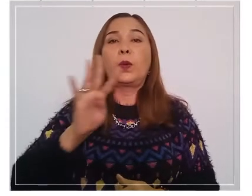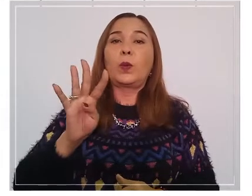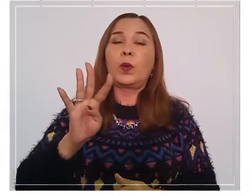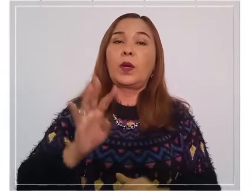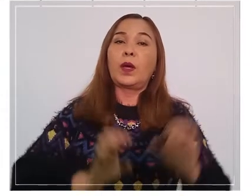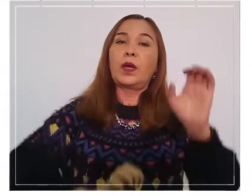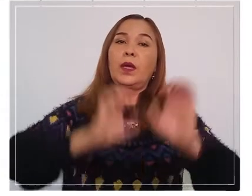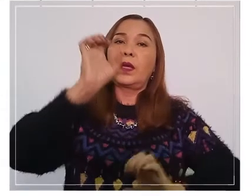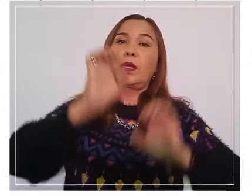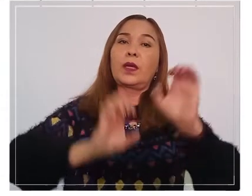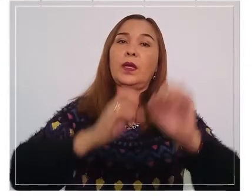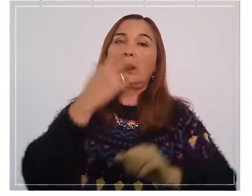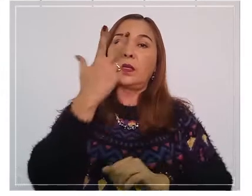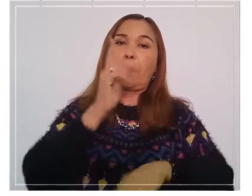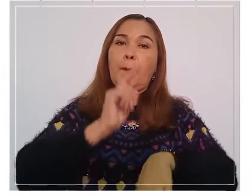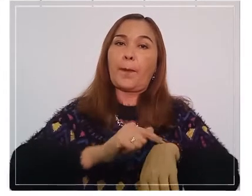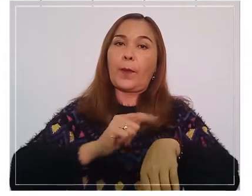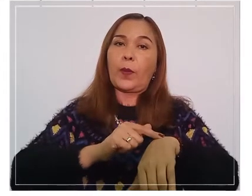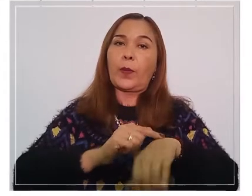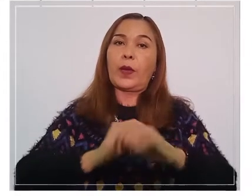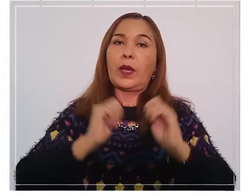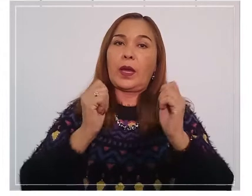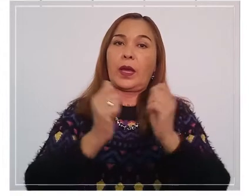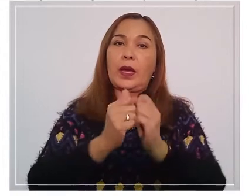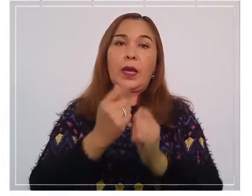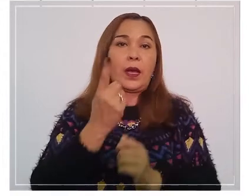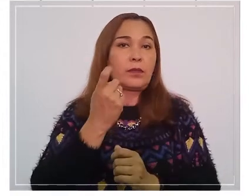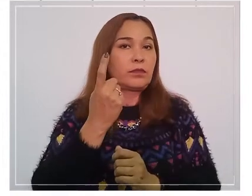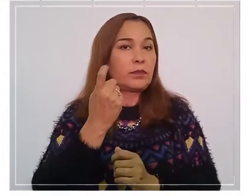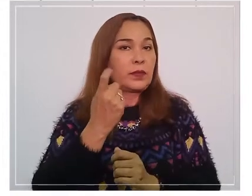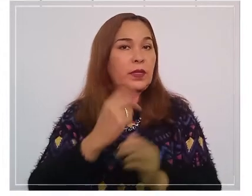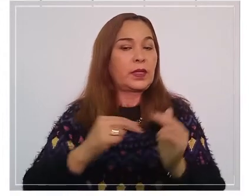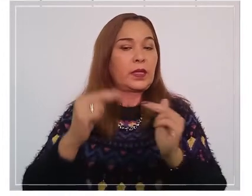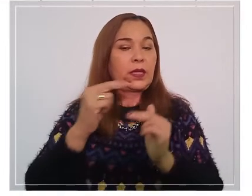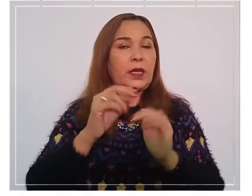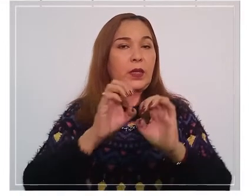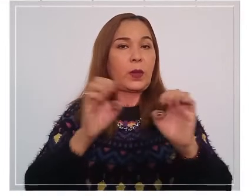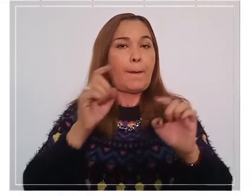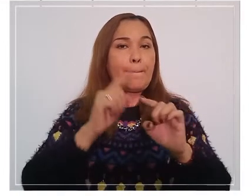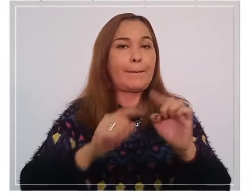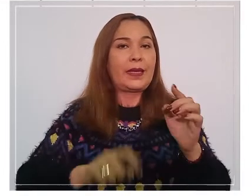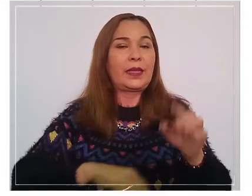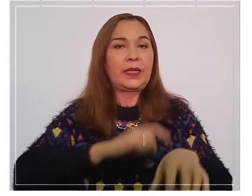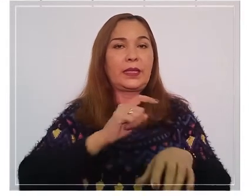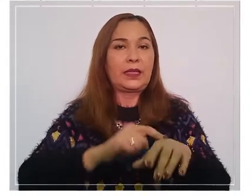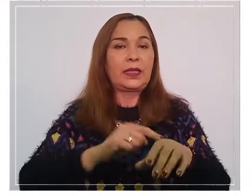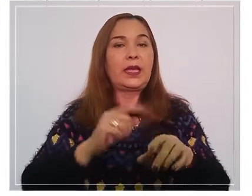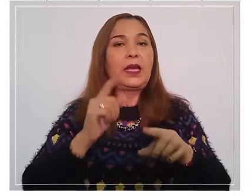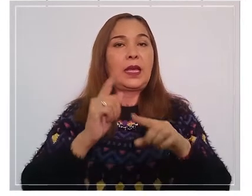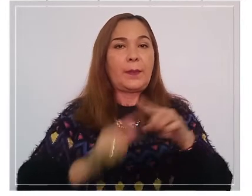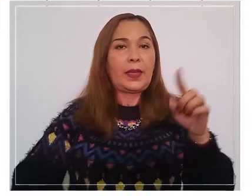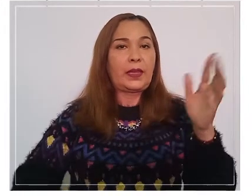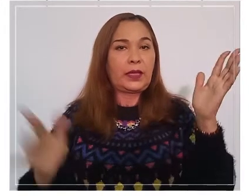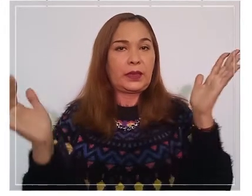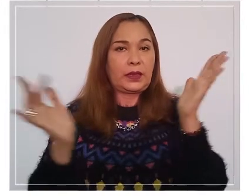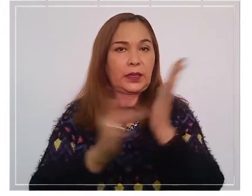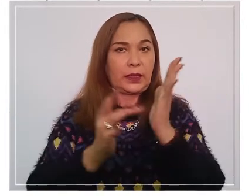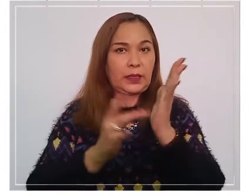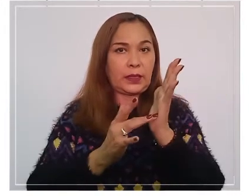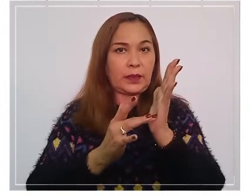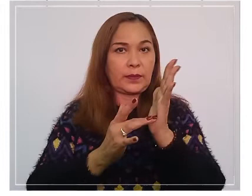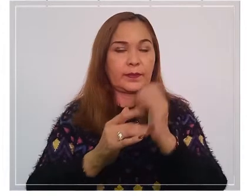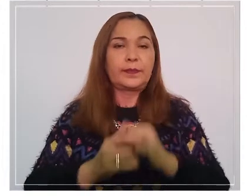evaluación del tercer momento del área pendiente en el nivel de educación media general y media técnica